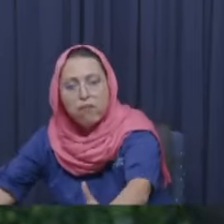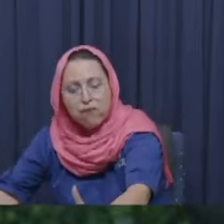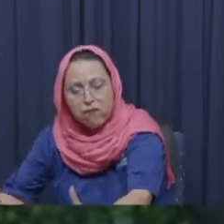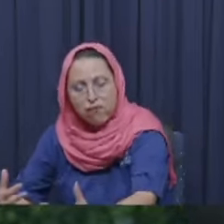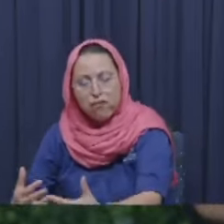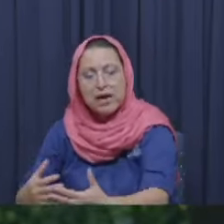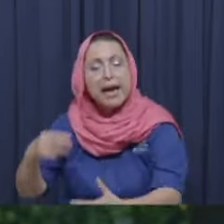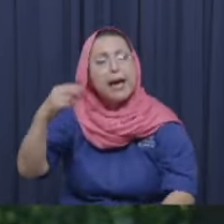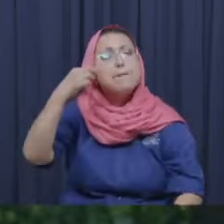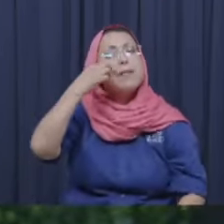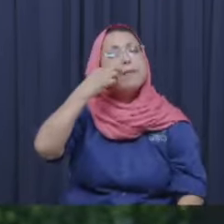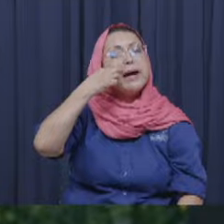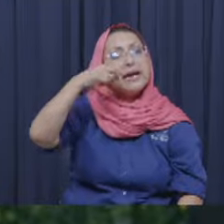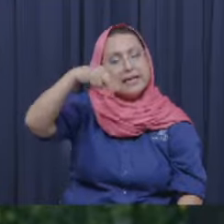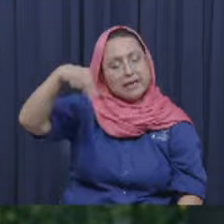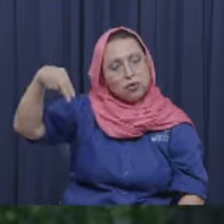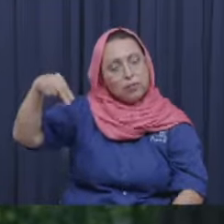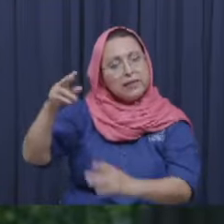Padre, en el nombre de Jesús,